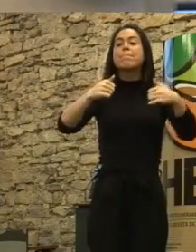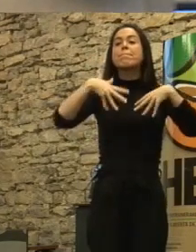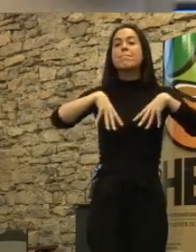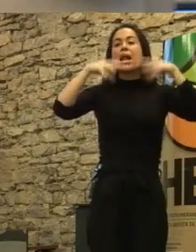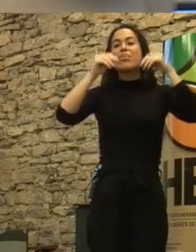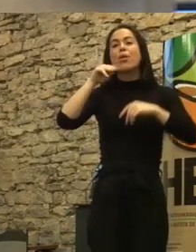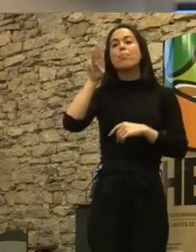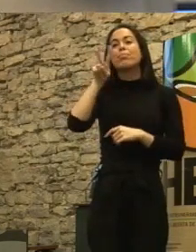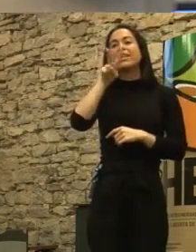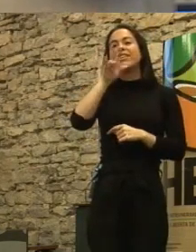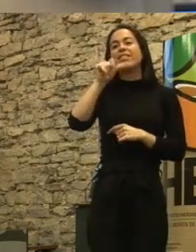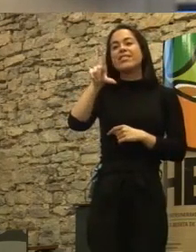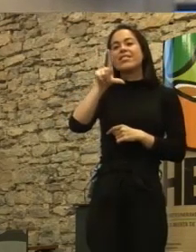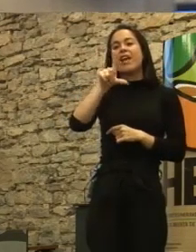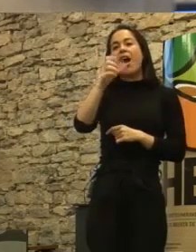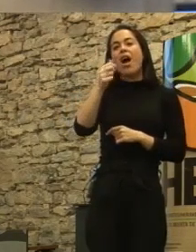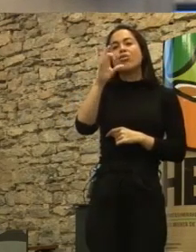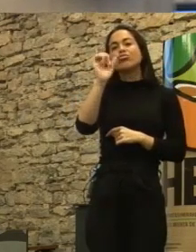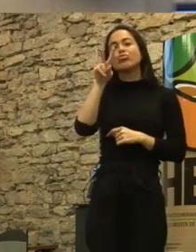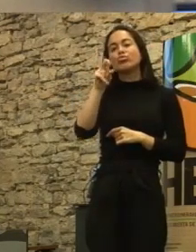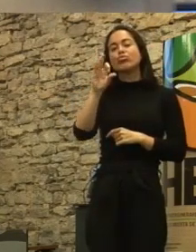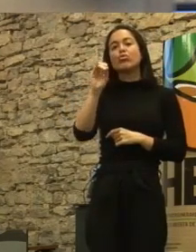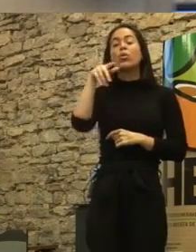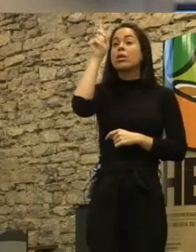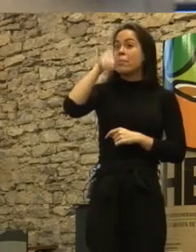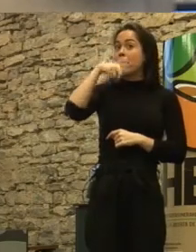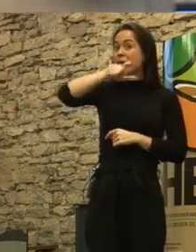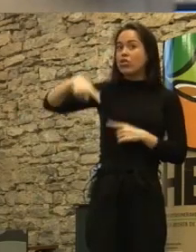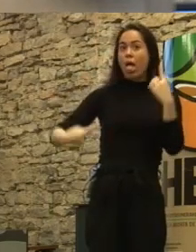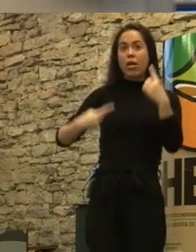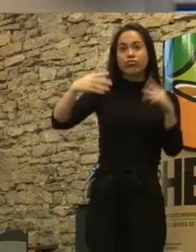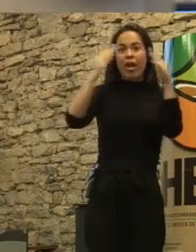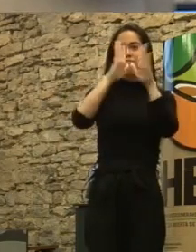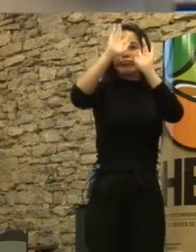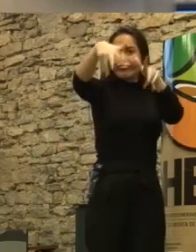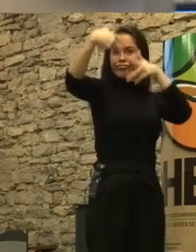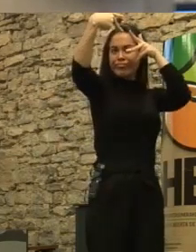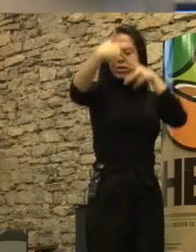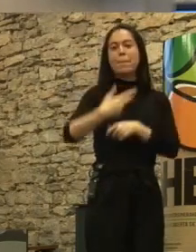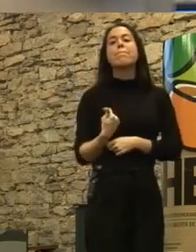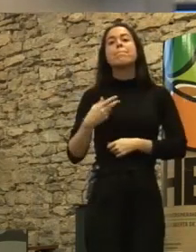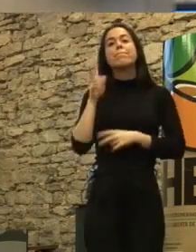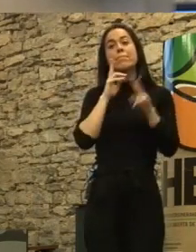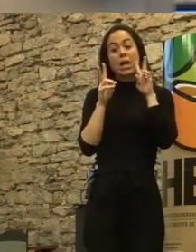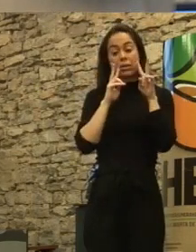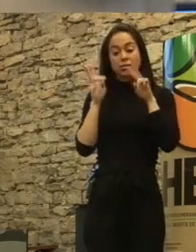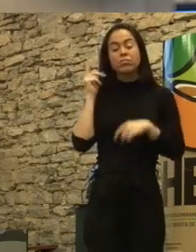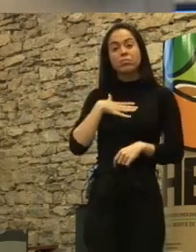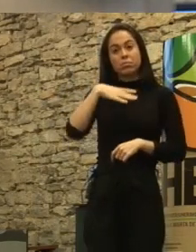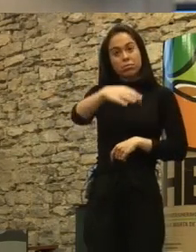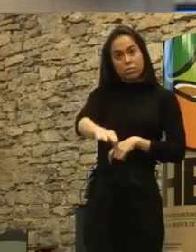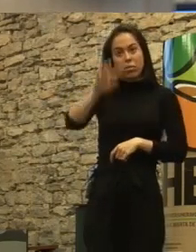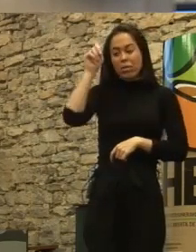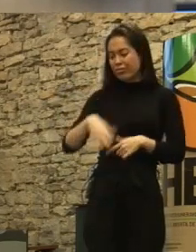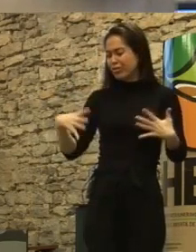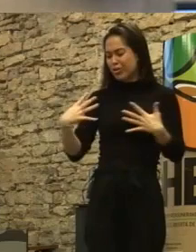pero también hay gente que nos está viendo desde casa a través del streaming, porque todo este acto se va a retransmitir se está retransmitiendo a través de